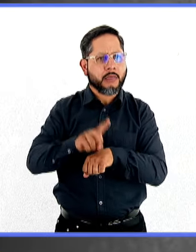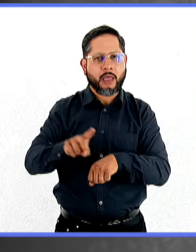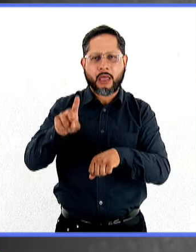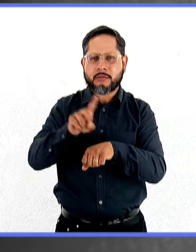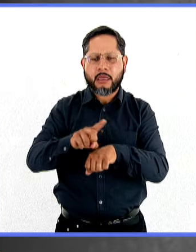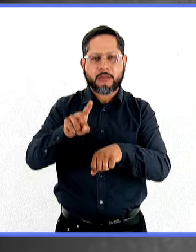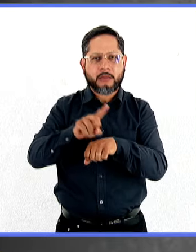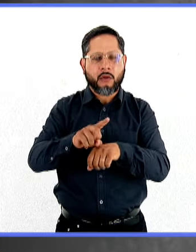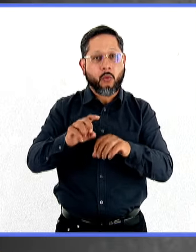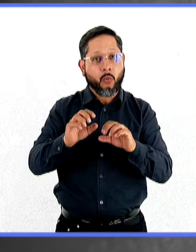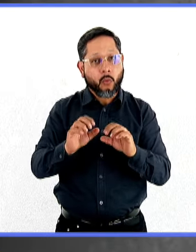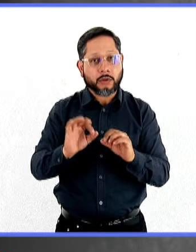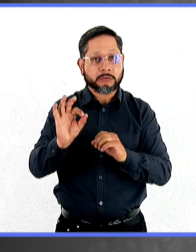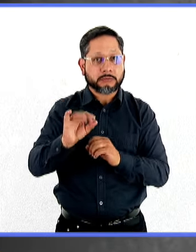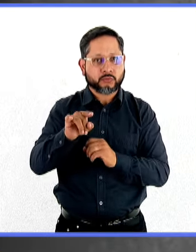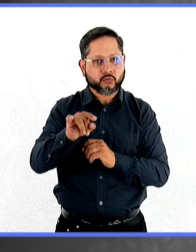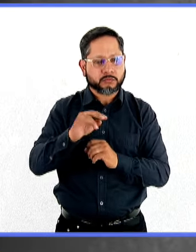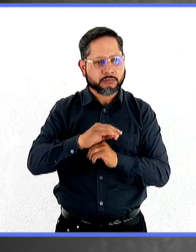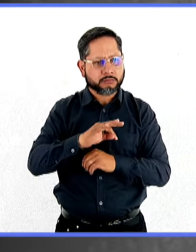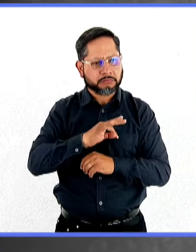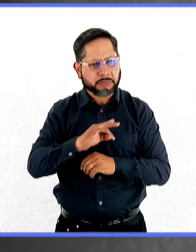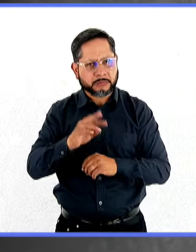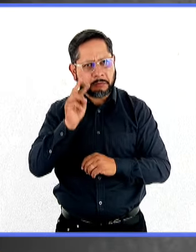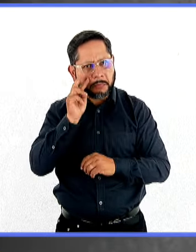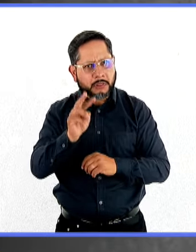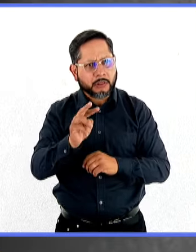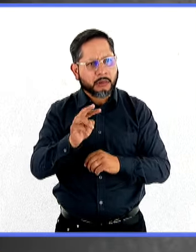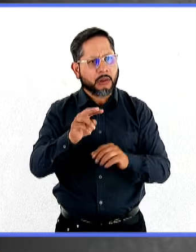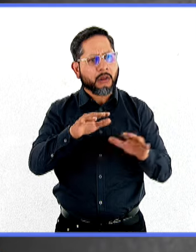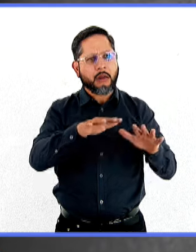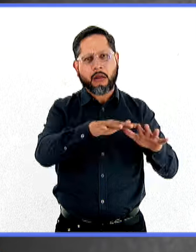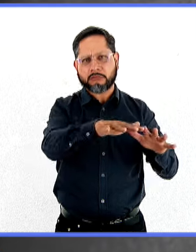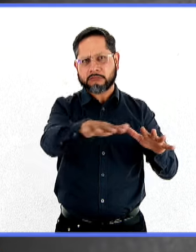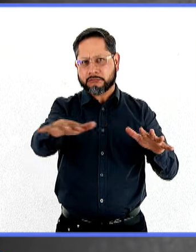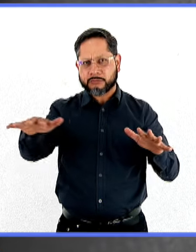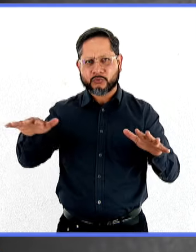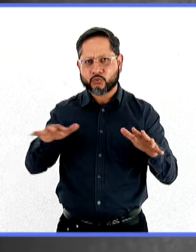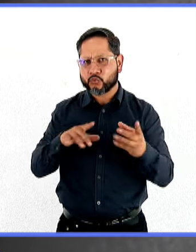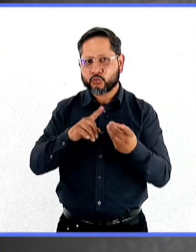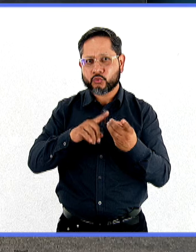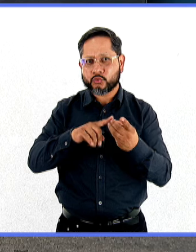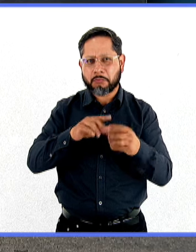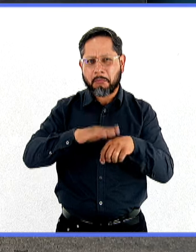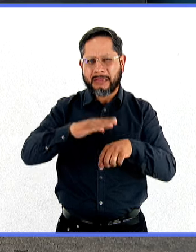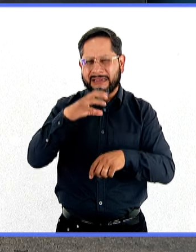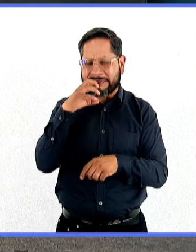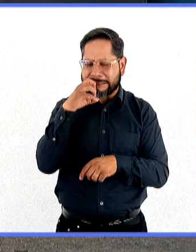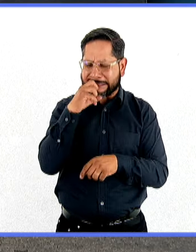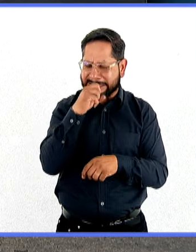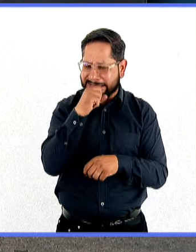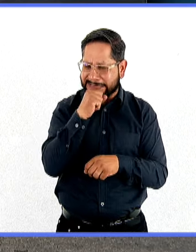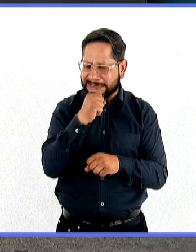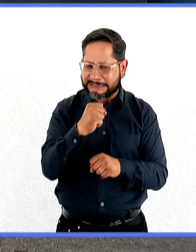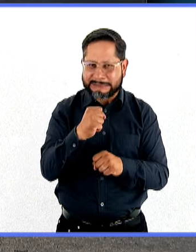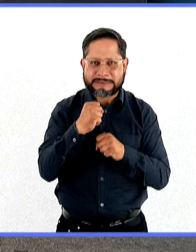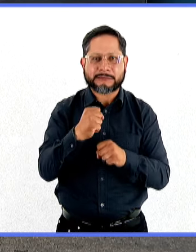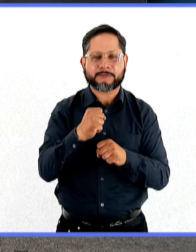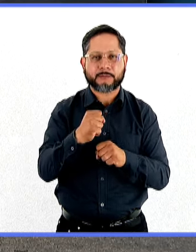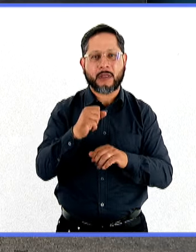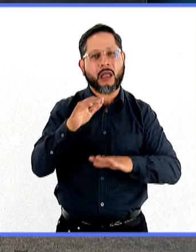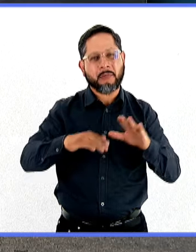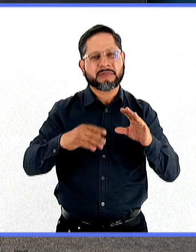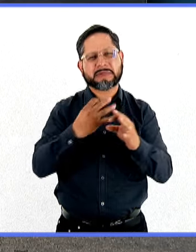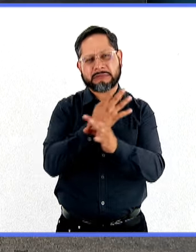en algunas ocasiones ver algunas áreas en donde se concentra más estos puntos de calor en ocasiones los medios de